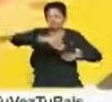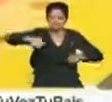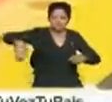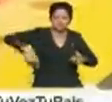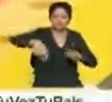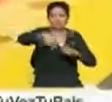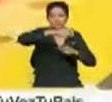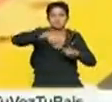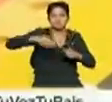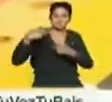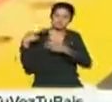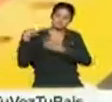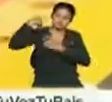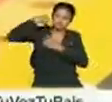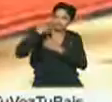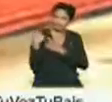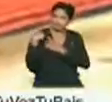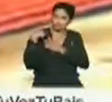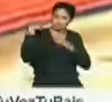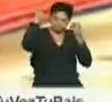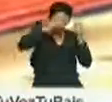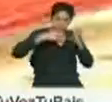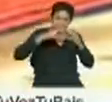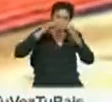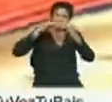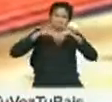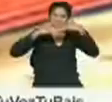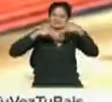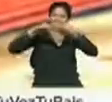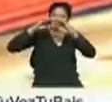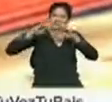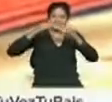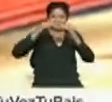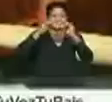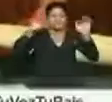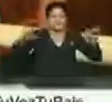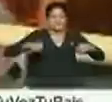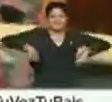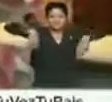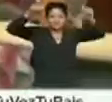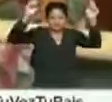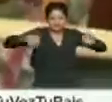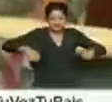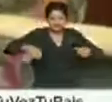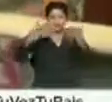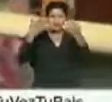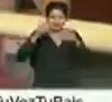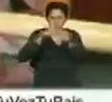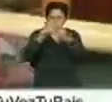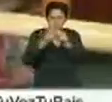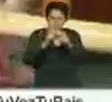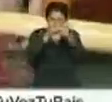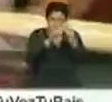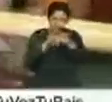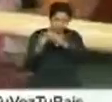como alforjas, jergas, hamacas y manteles, hechos a mano con hilo, algodón y